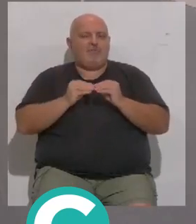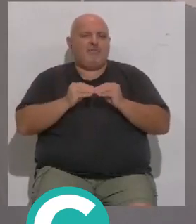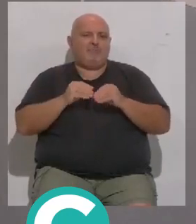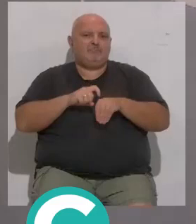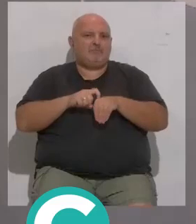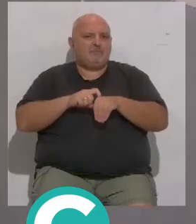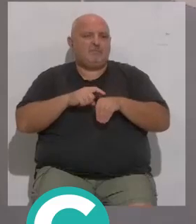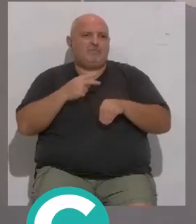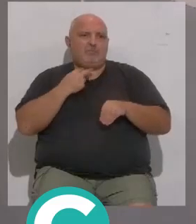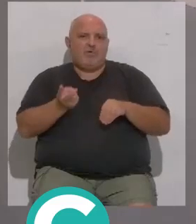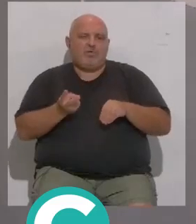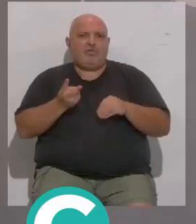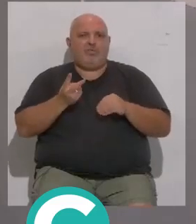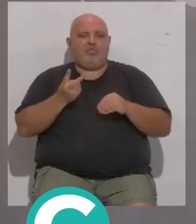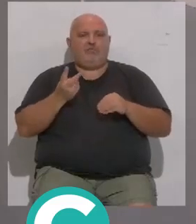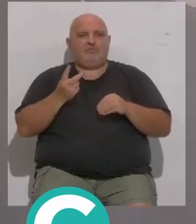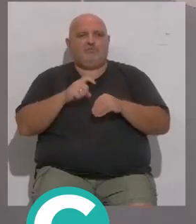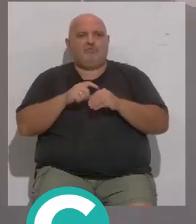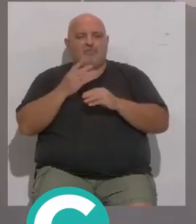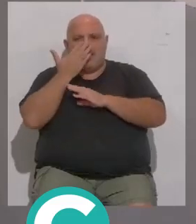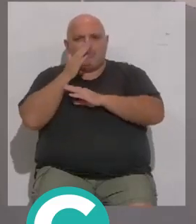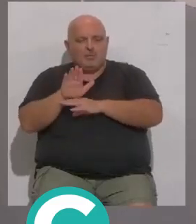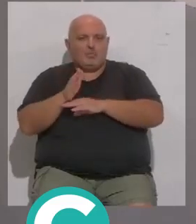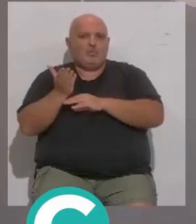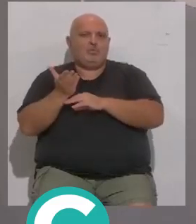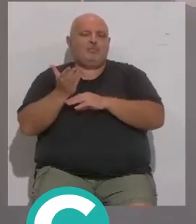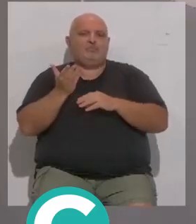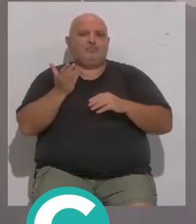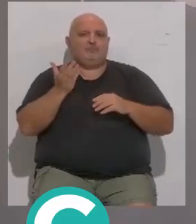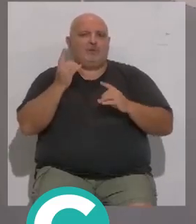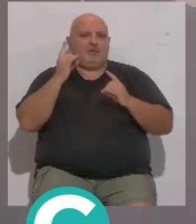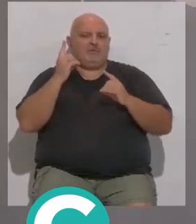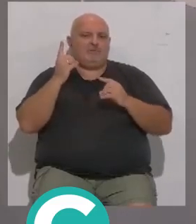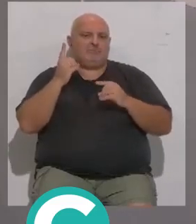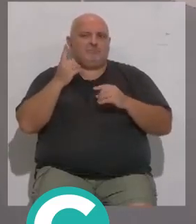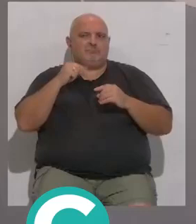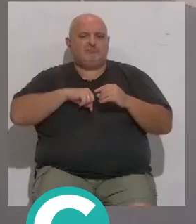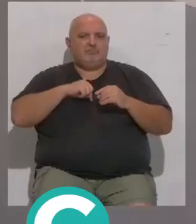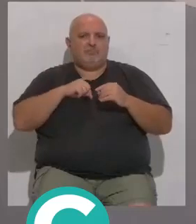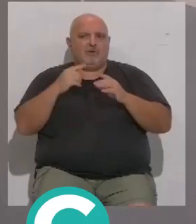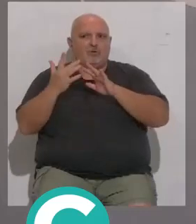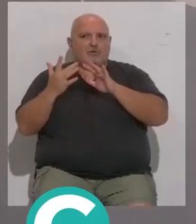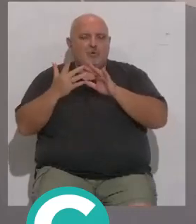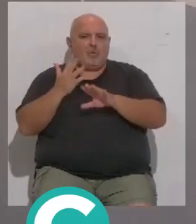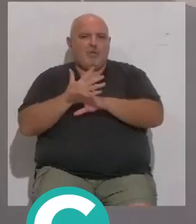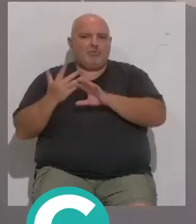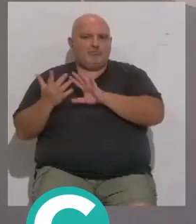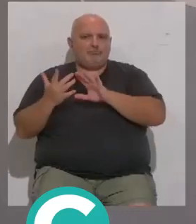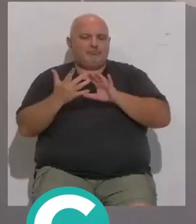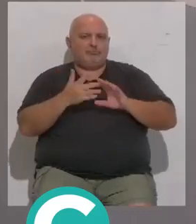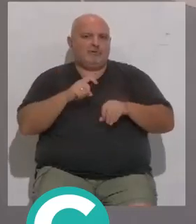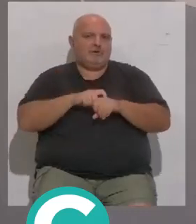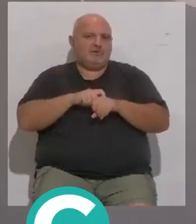su talante, me gusta su forma de ser, me gusta los principios que tiene, me gusta cómo se dirige al jugador, cómo trata